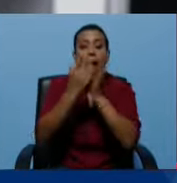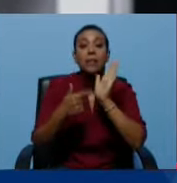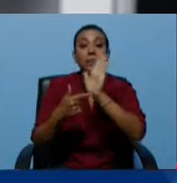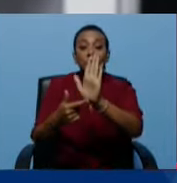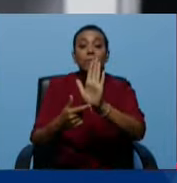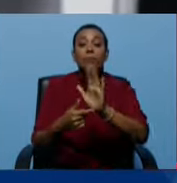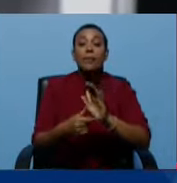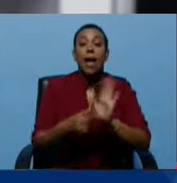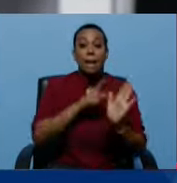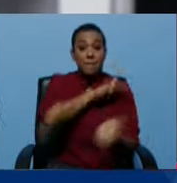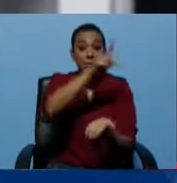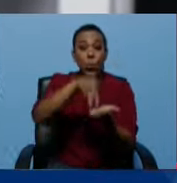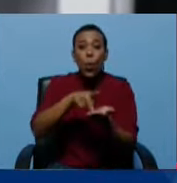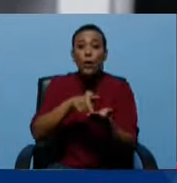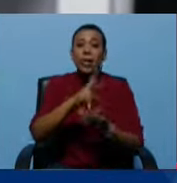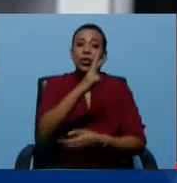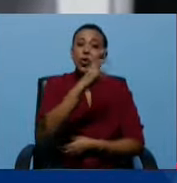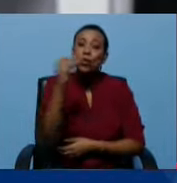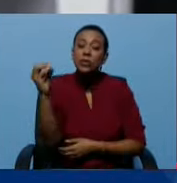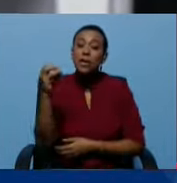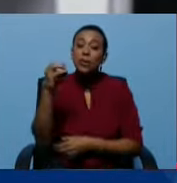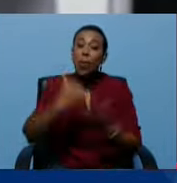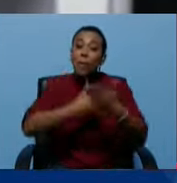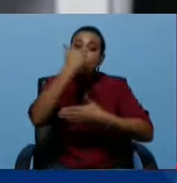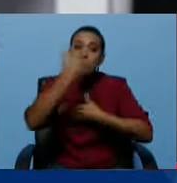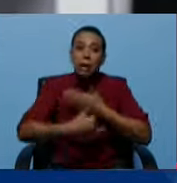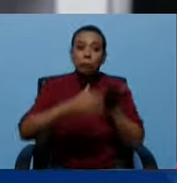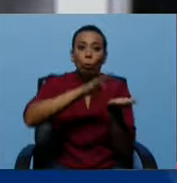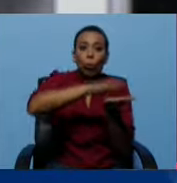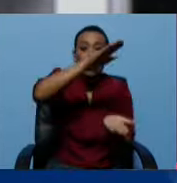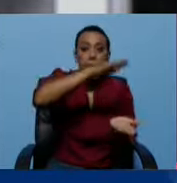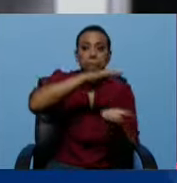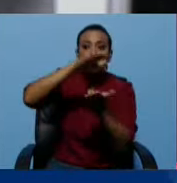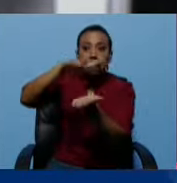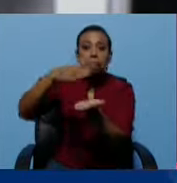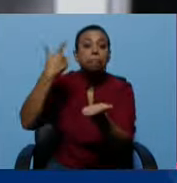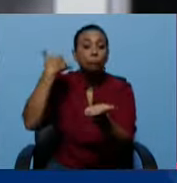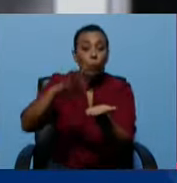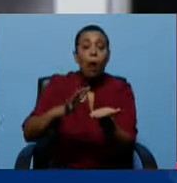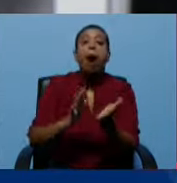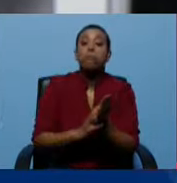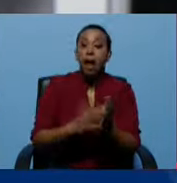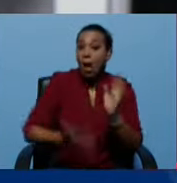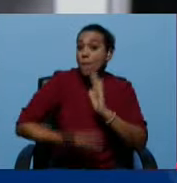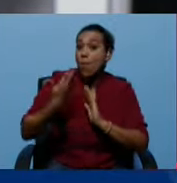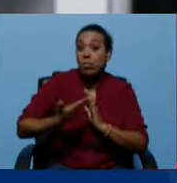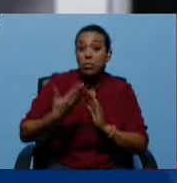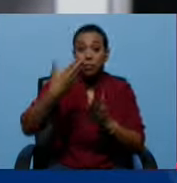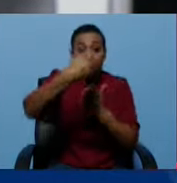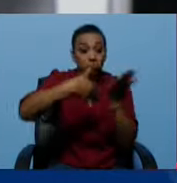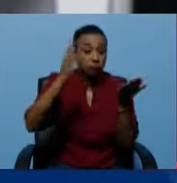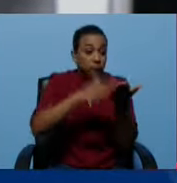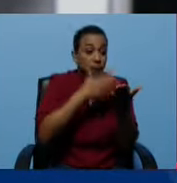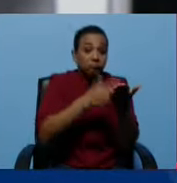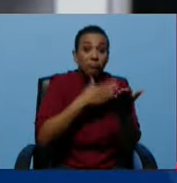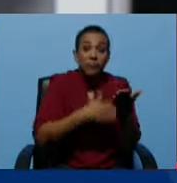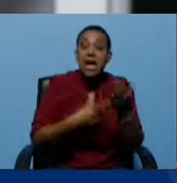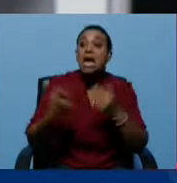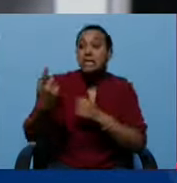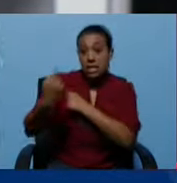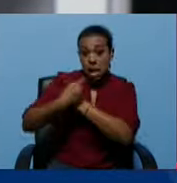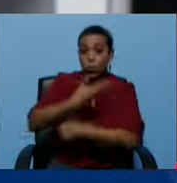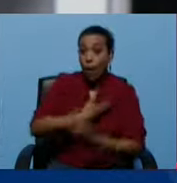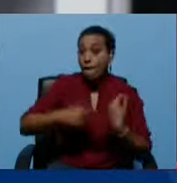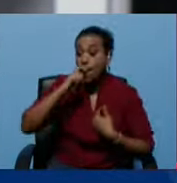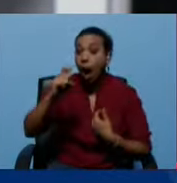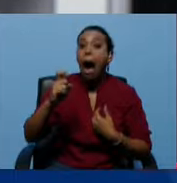presentaron cerca de 200 proyectos. De ellos hemos dado prioridad, siguiendo sus indicaciones,